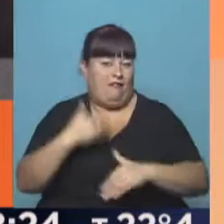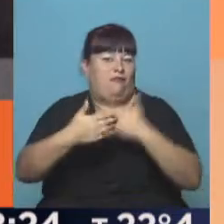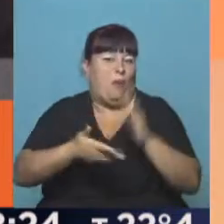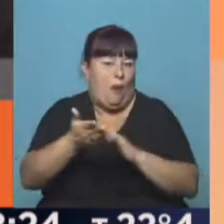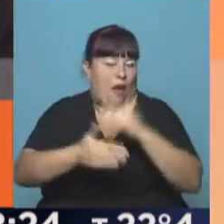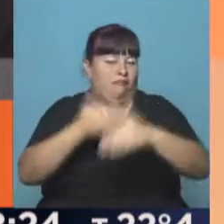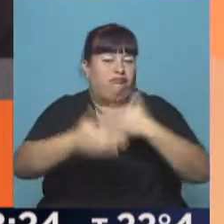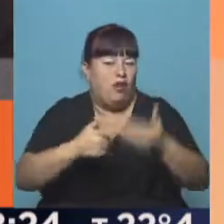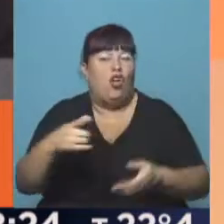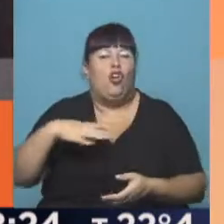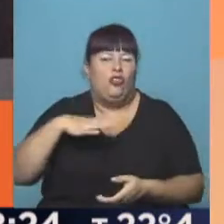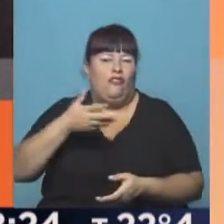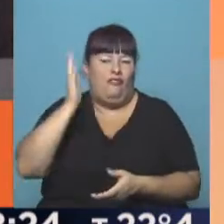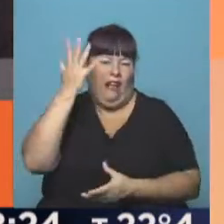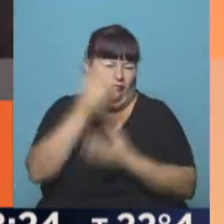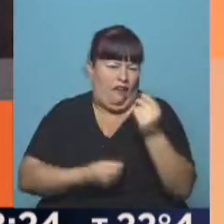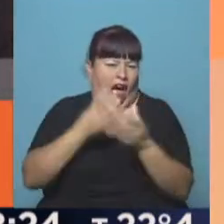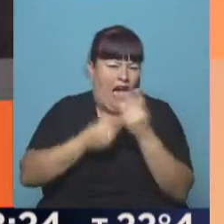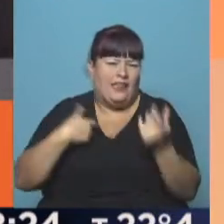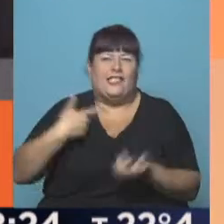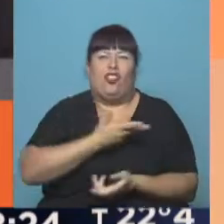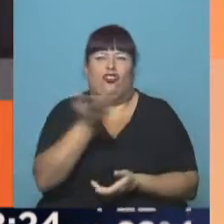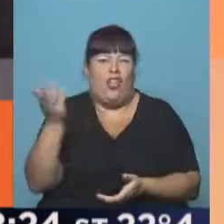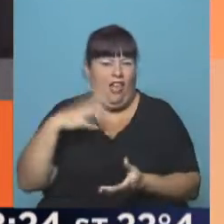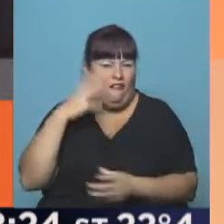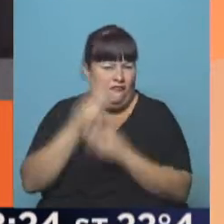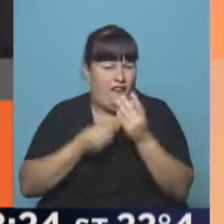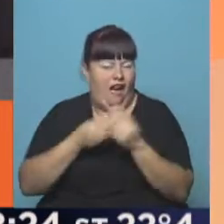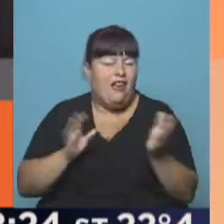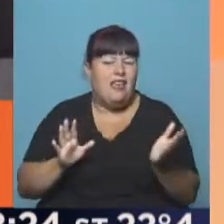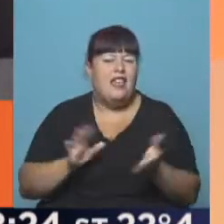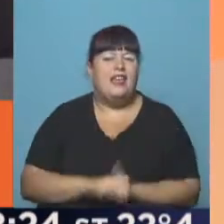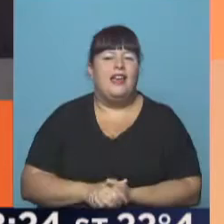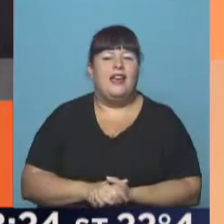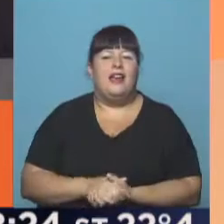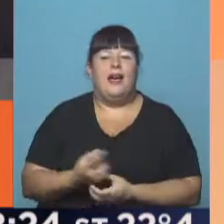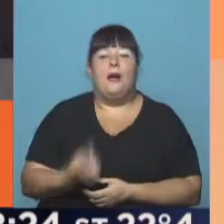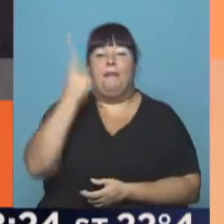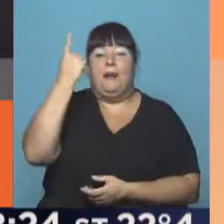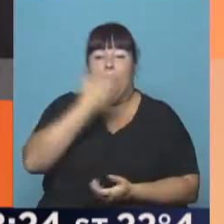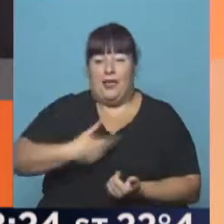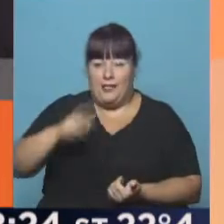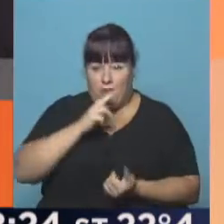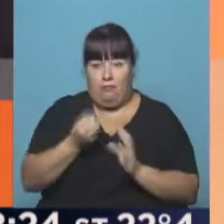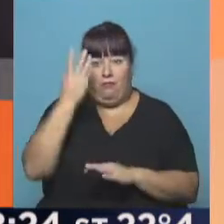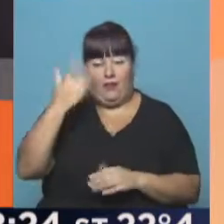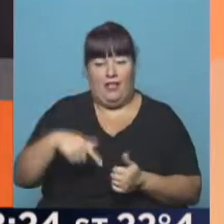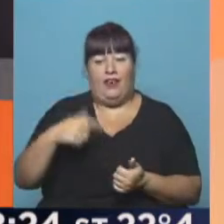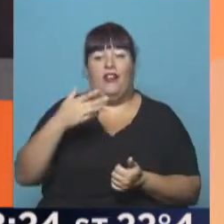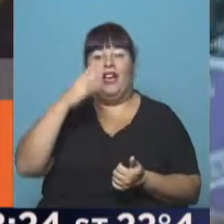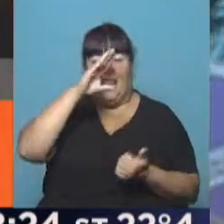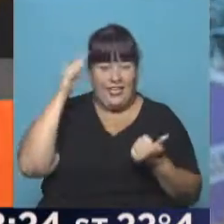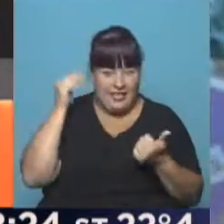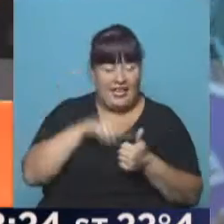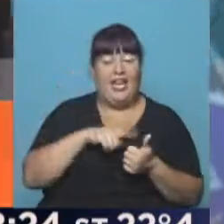desarrollo, donde tenemos tantas falencias como sociedades, ¿no? Tuvimos las primeras presidentas mujeres, Cristina Fernández de